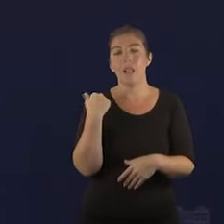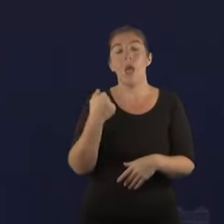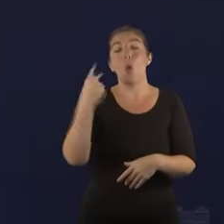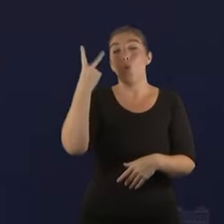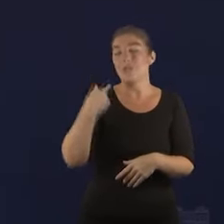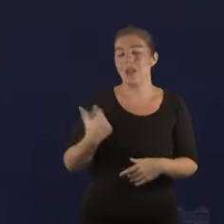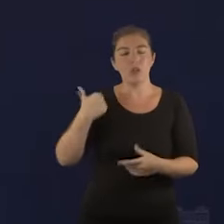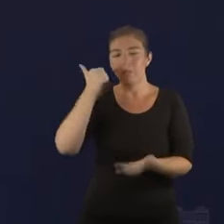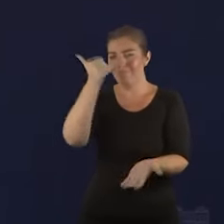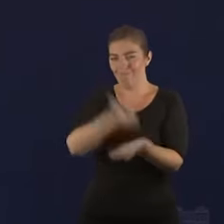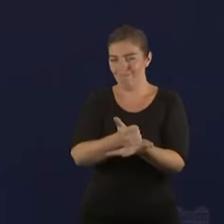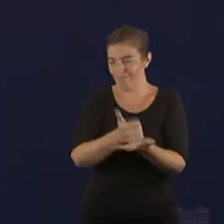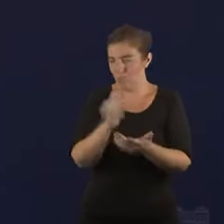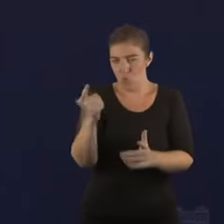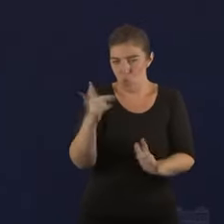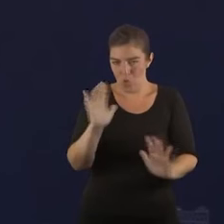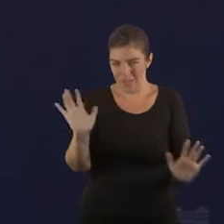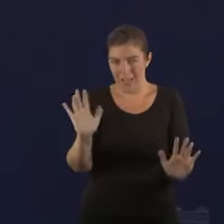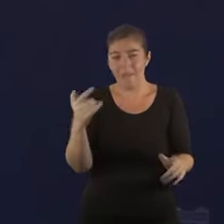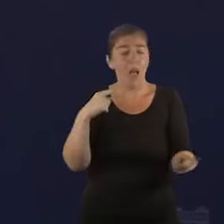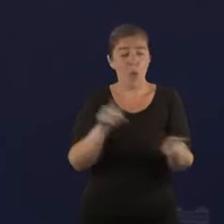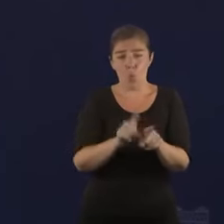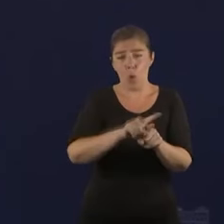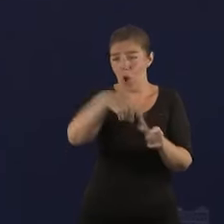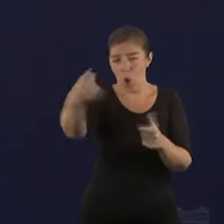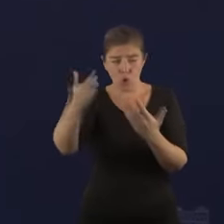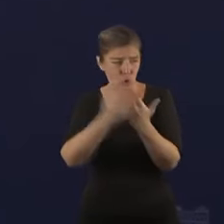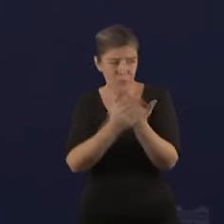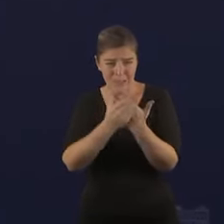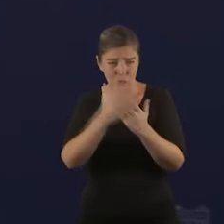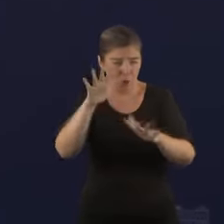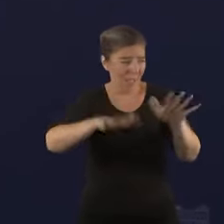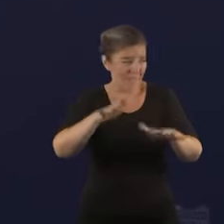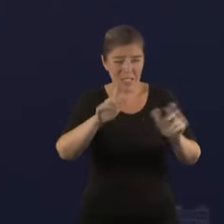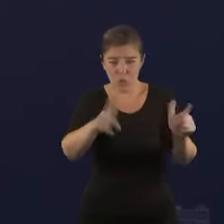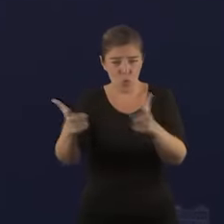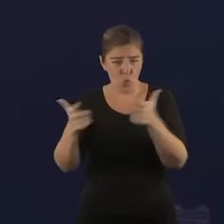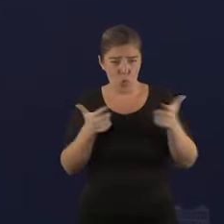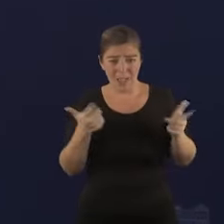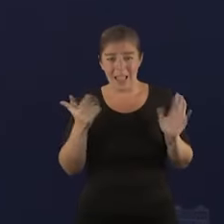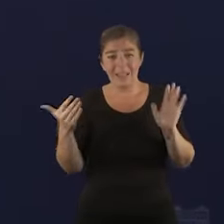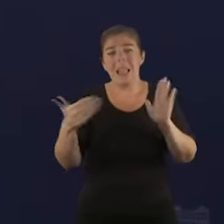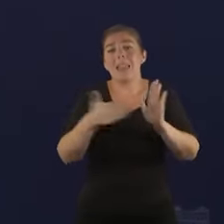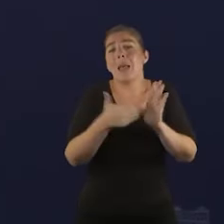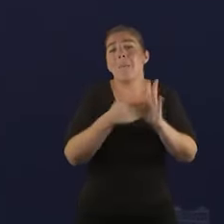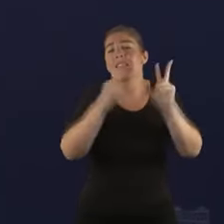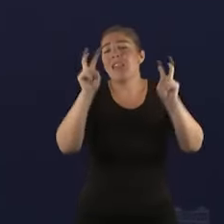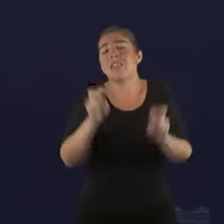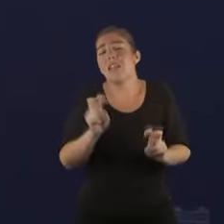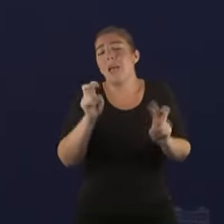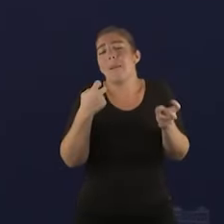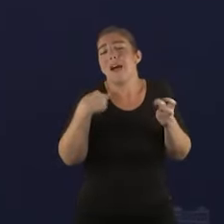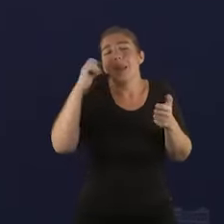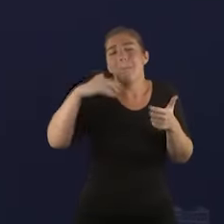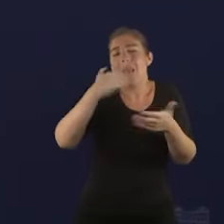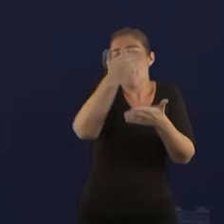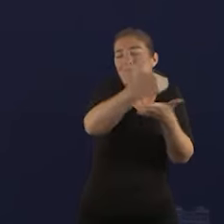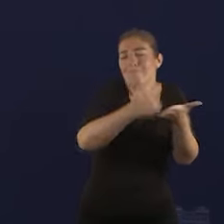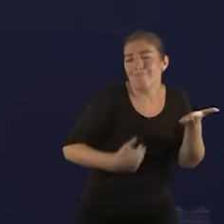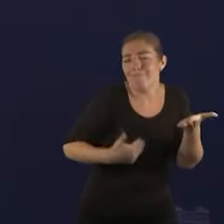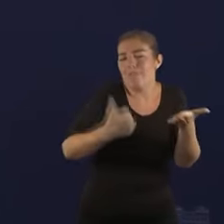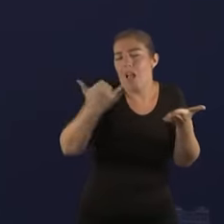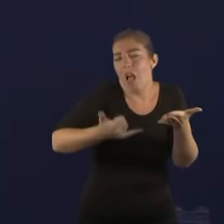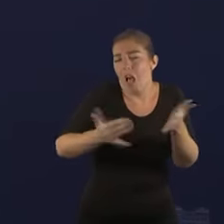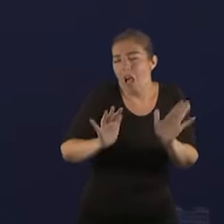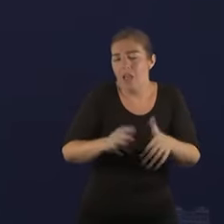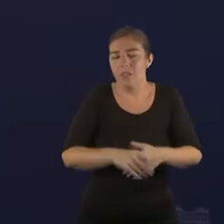estuvo presente no estuvo presente como otros ministros muchas veces no están presente por cuestiones de agenda y particularmente en el caso